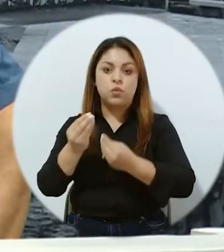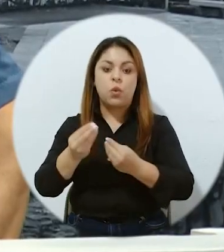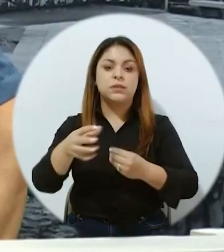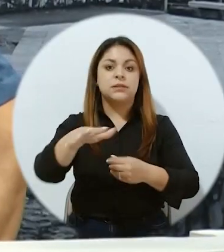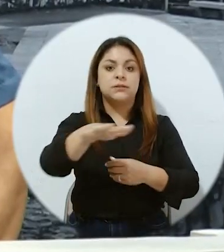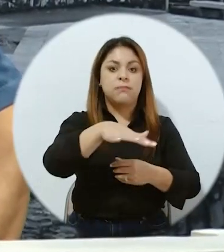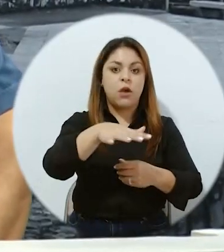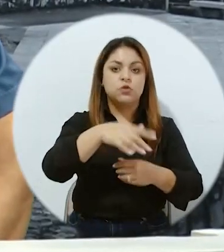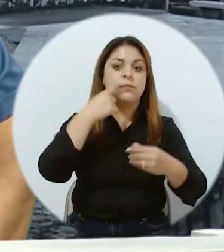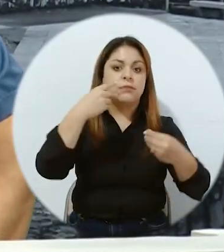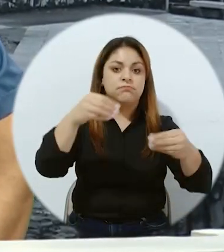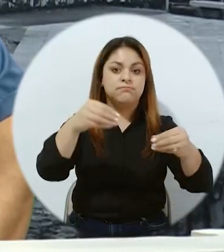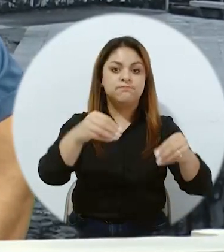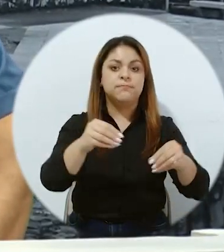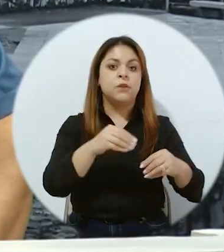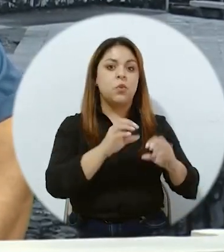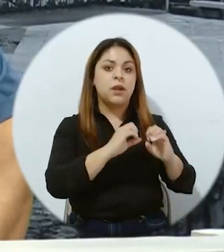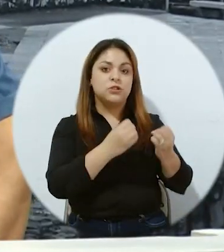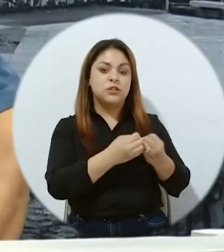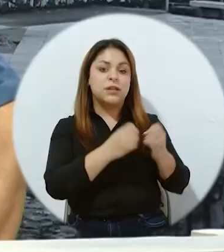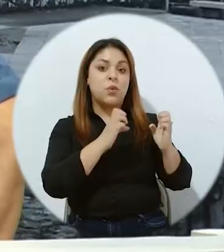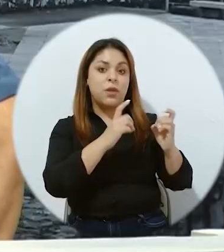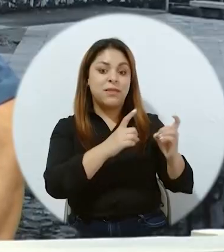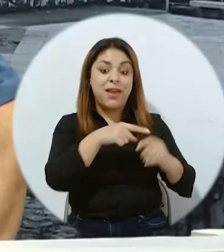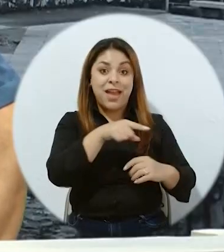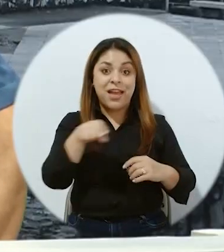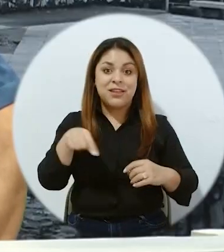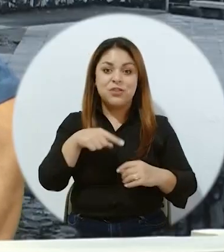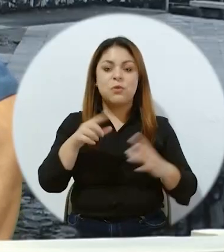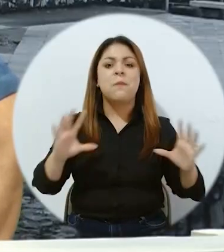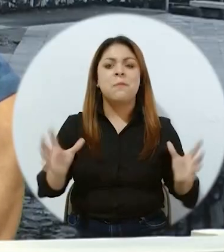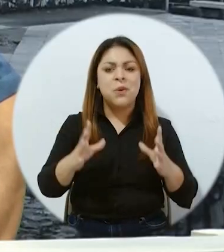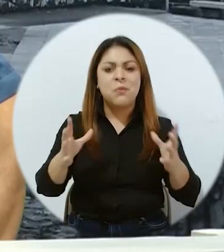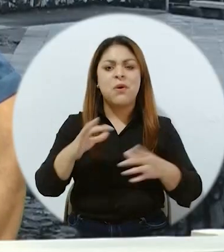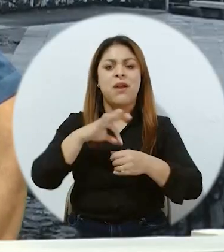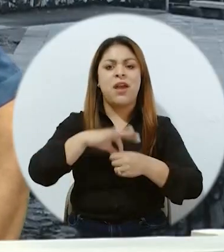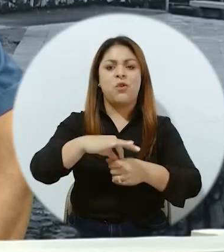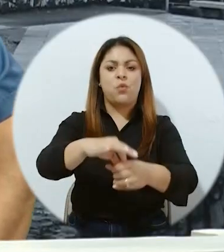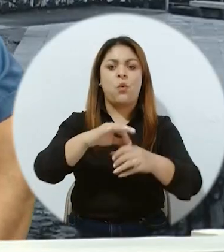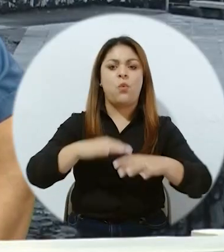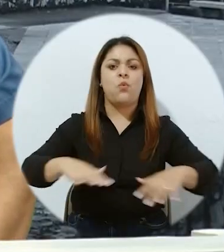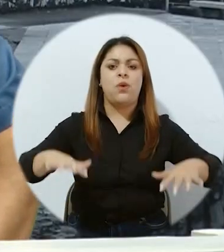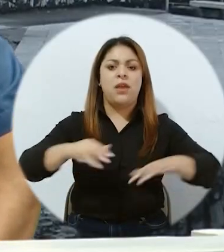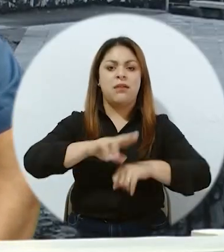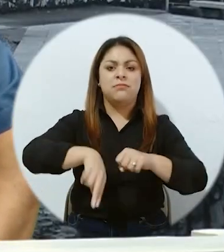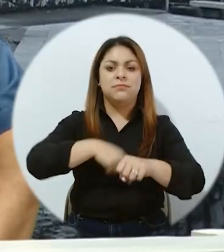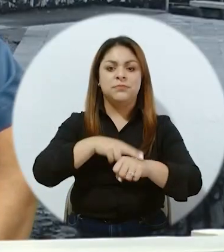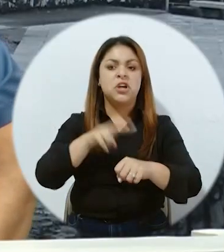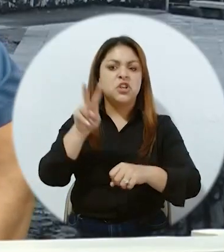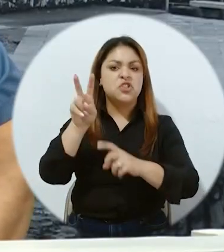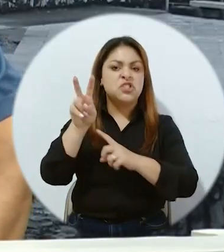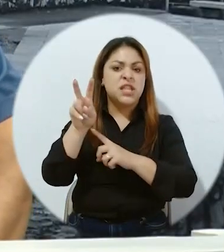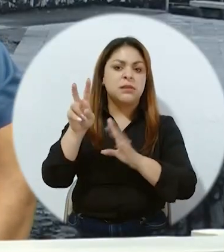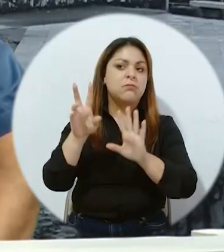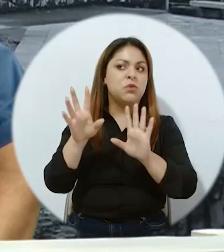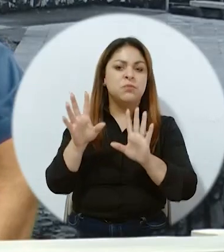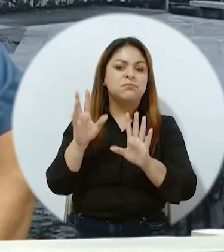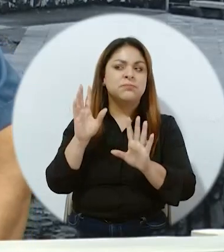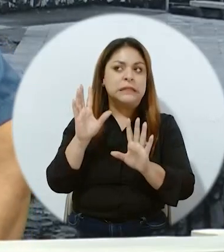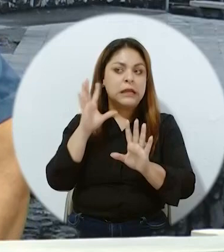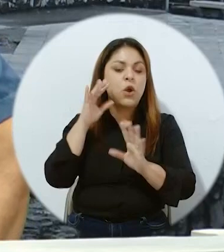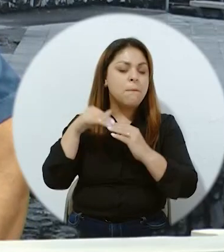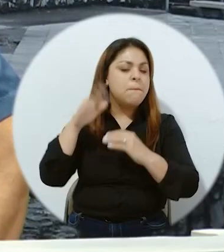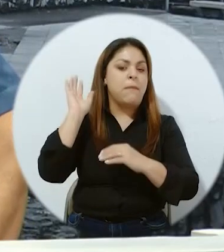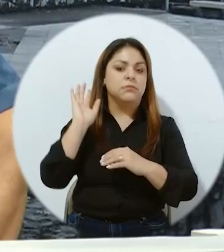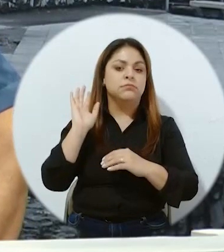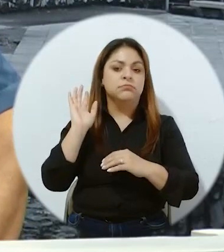espacios de comercialización y organizaciones educativas que están promoviendo la agroecología. 200, pero nos quedamos cortos y estoy seguro que son